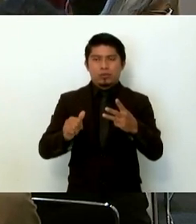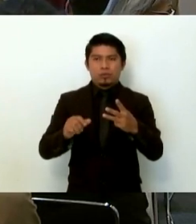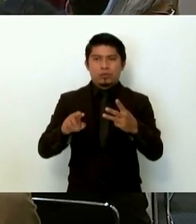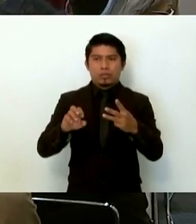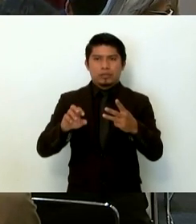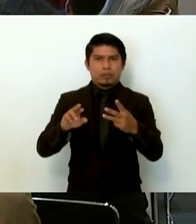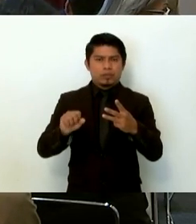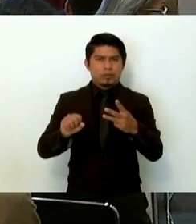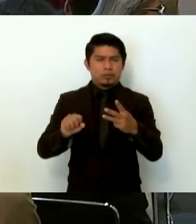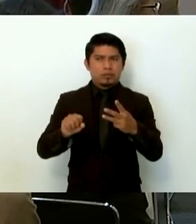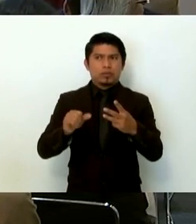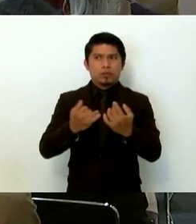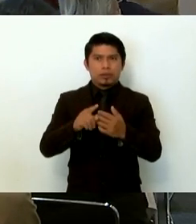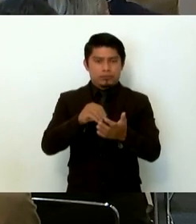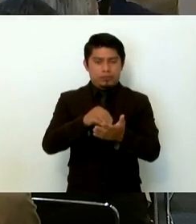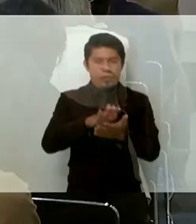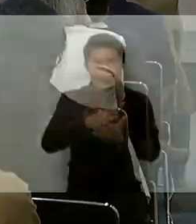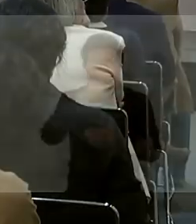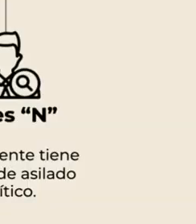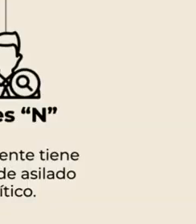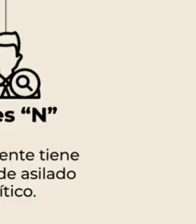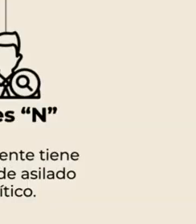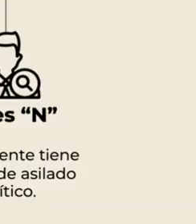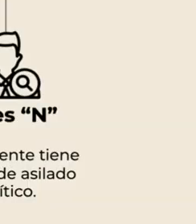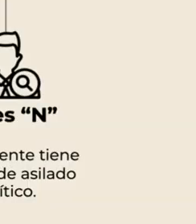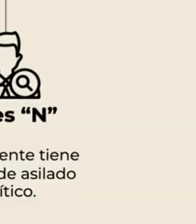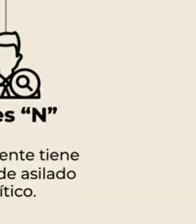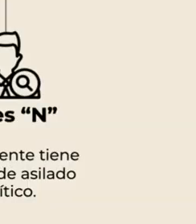se queda el registro para que no diga